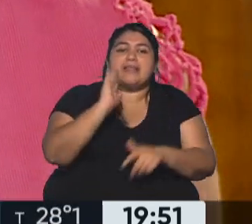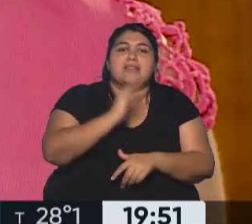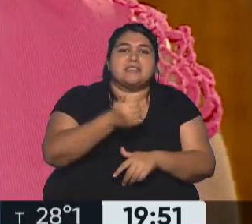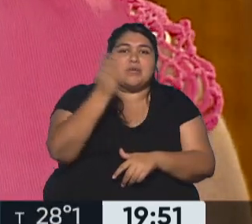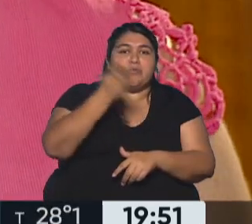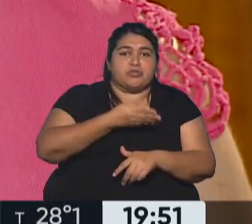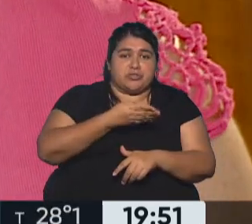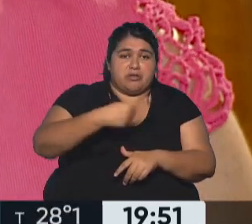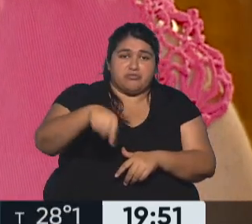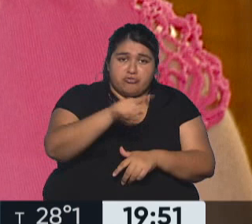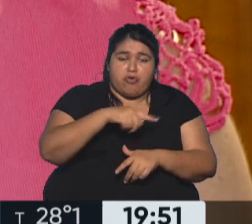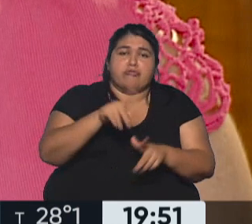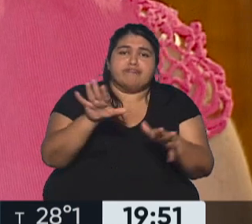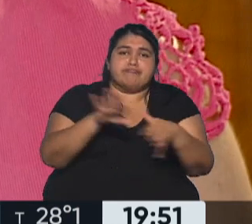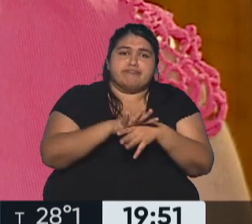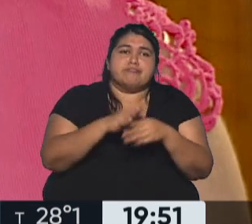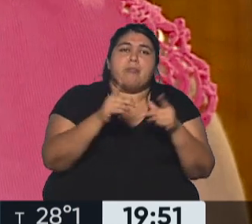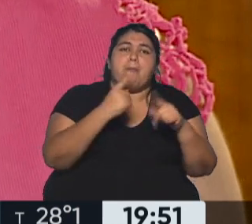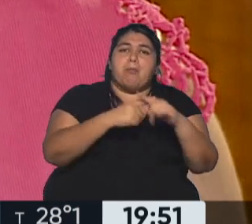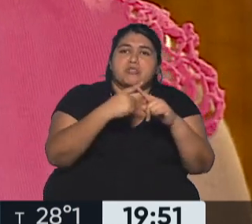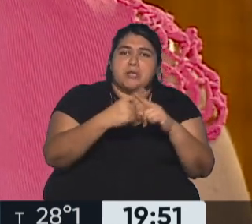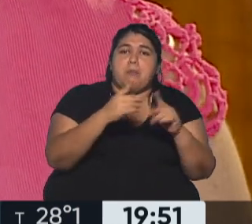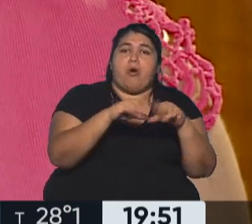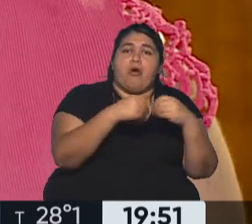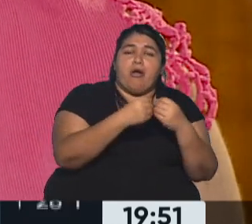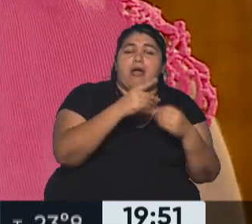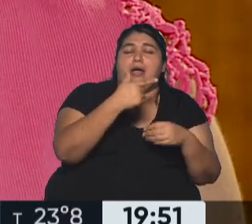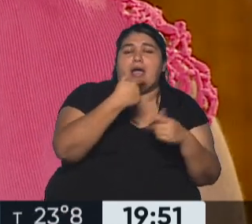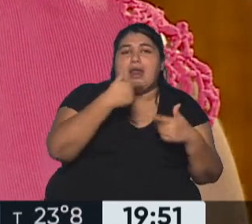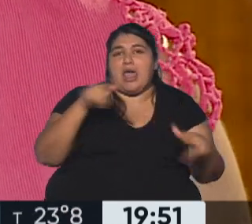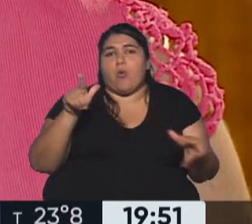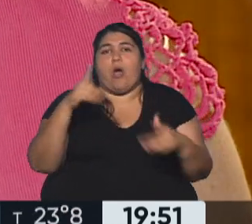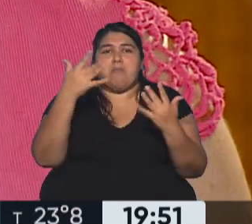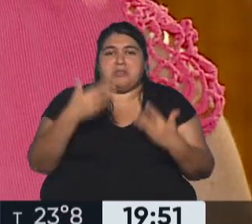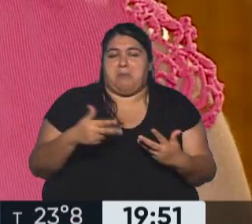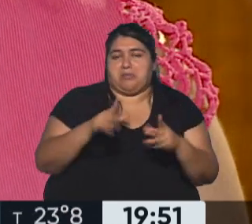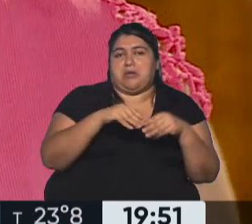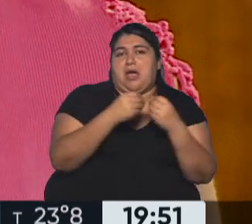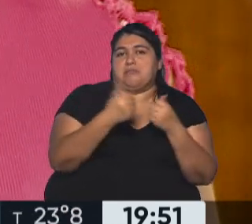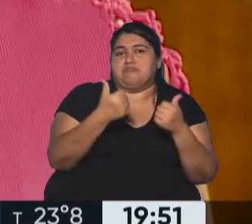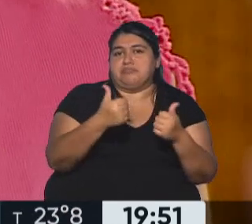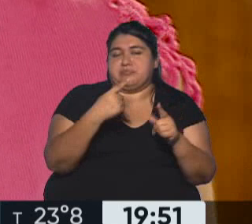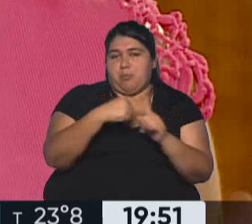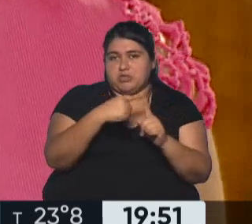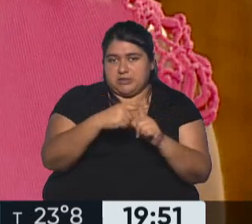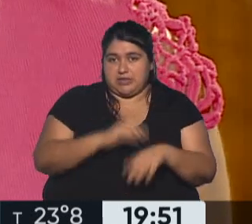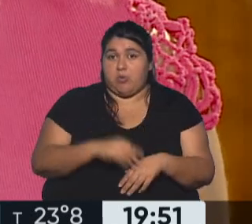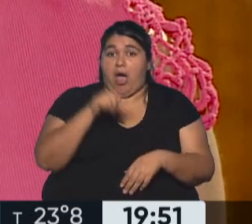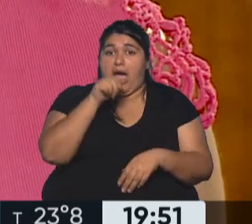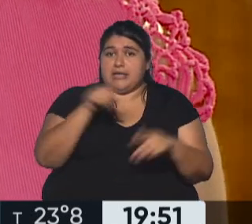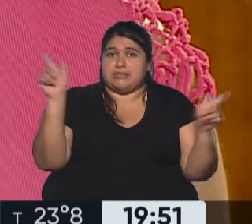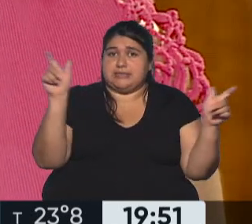solo 16 están pudiendo mostrar buenos resultados simultáneamente en lengua y en matemática. Entonces, ahí tenemos un